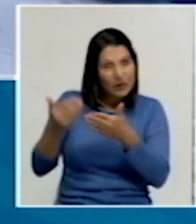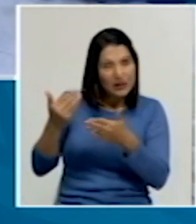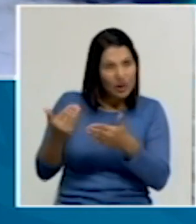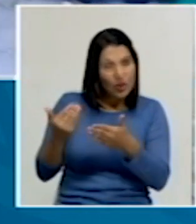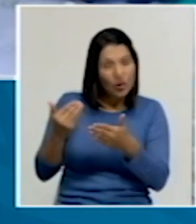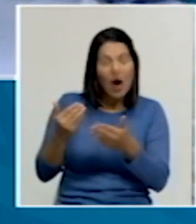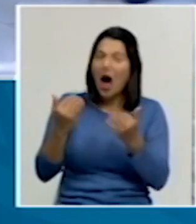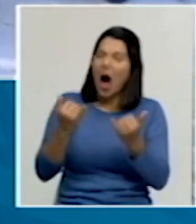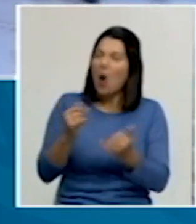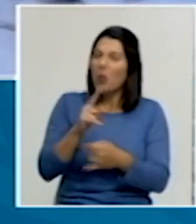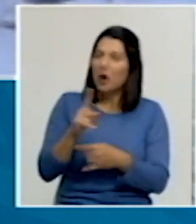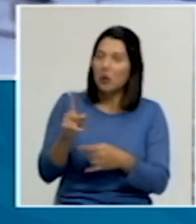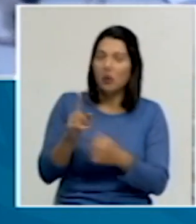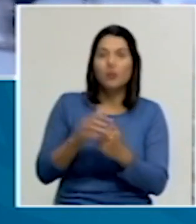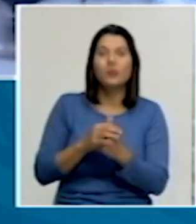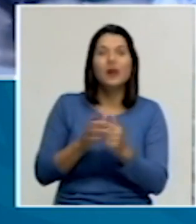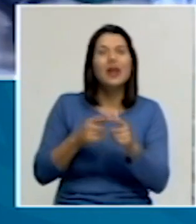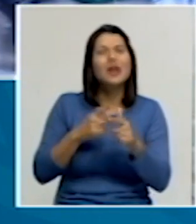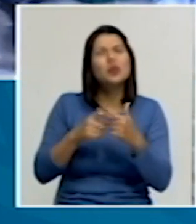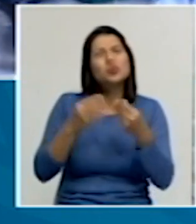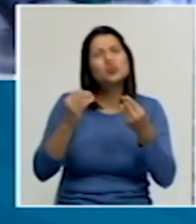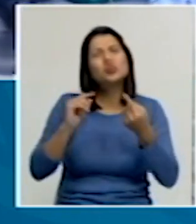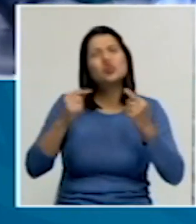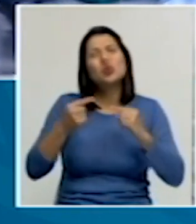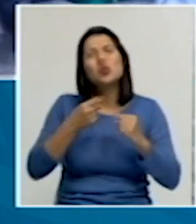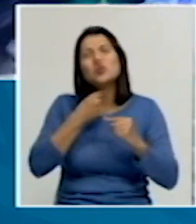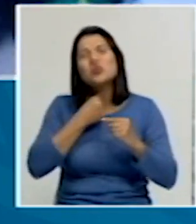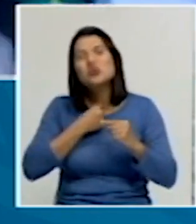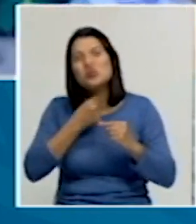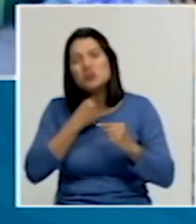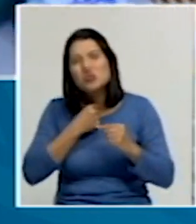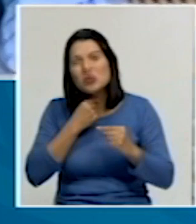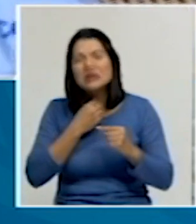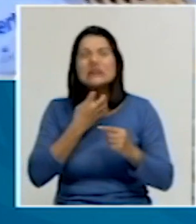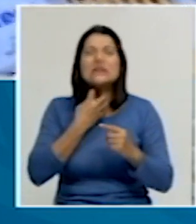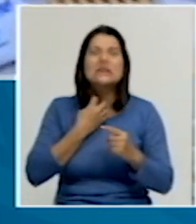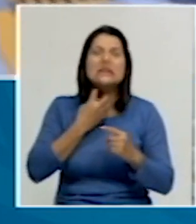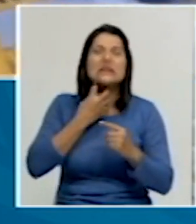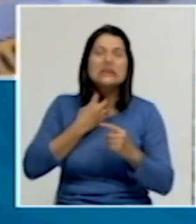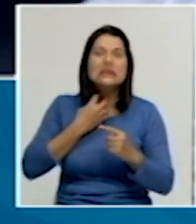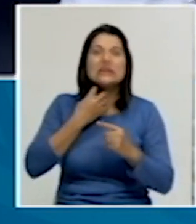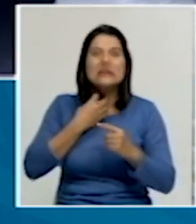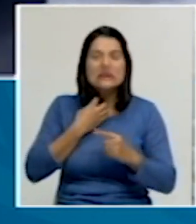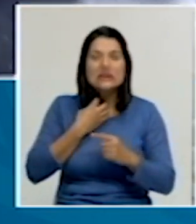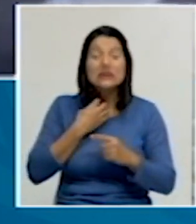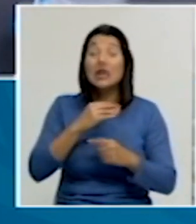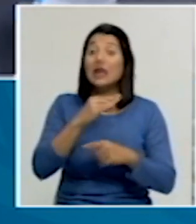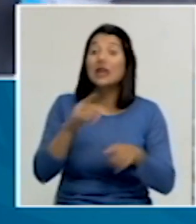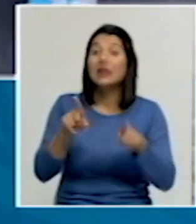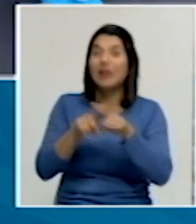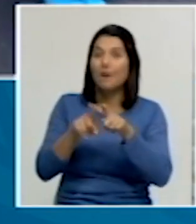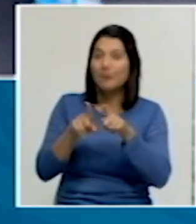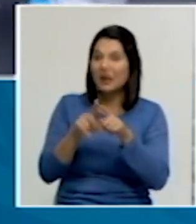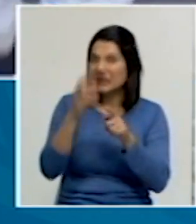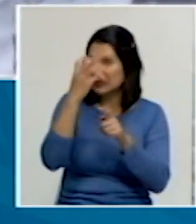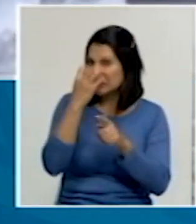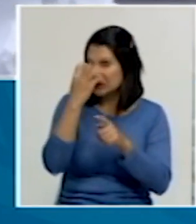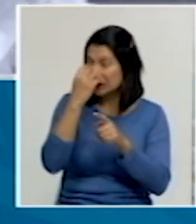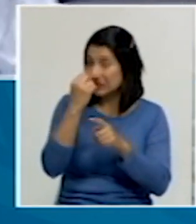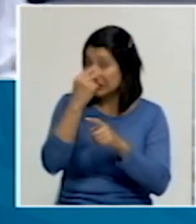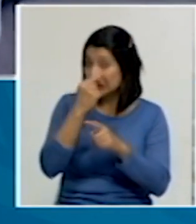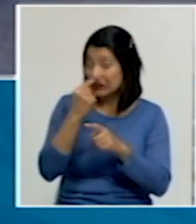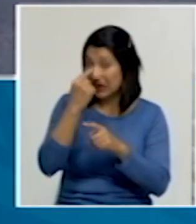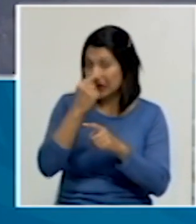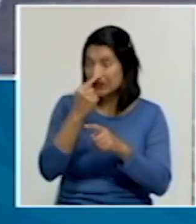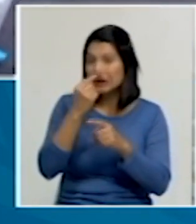se queda mucho aquí, entonces produce mucho dolor de garganta, una cierta picazón, también picazón en la nariz, un poco